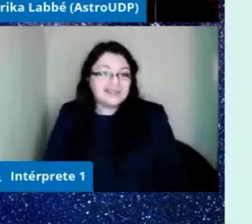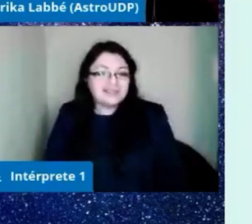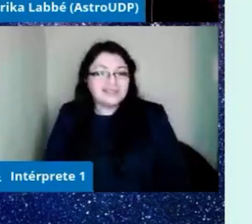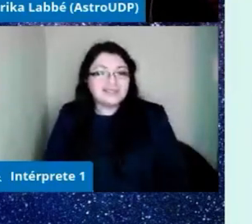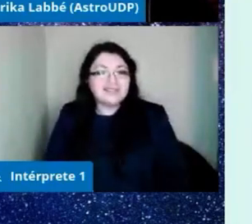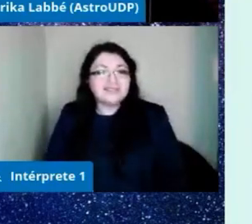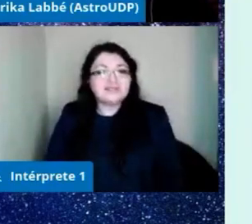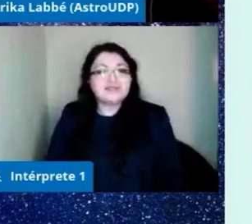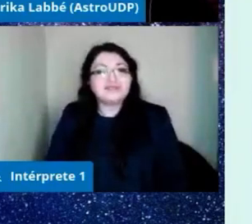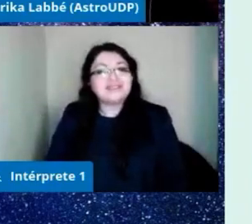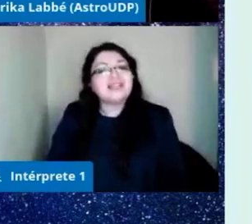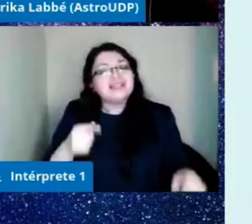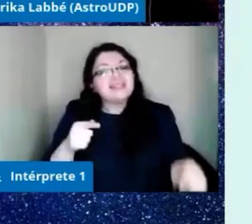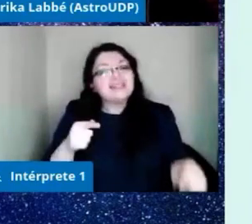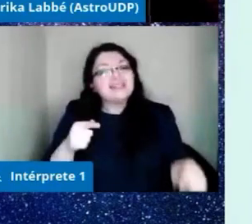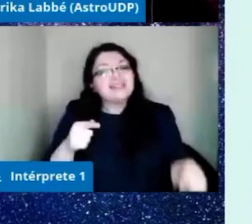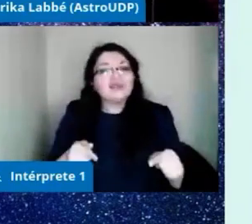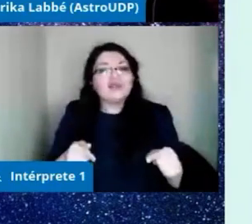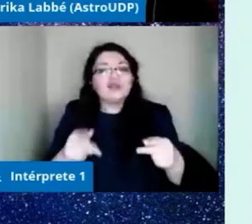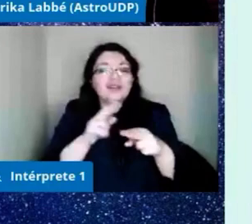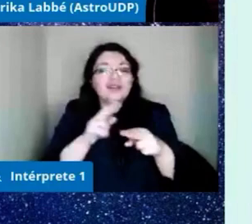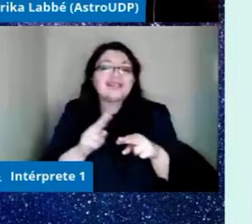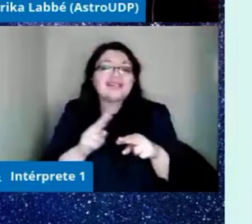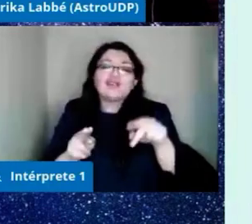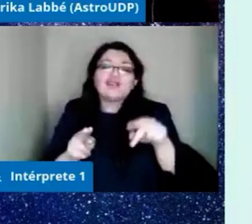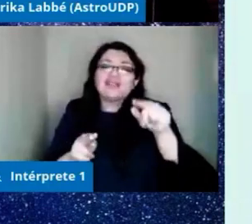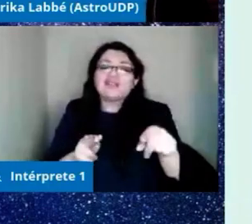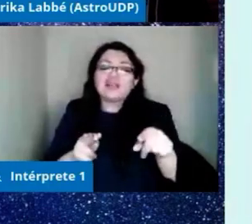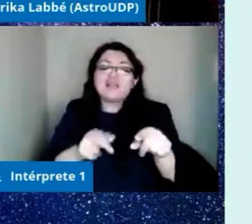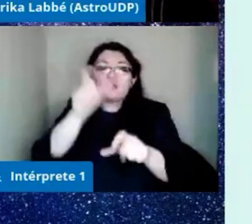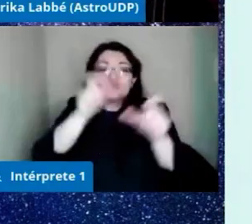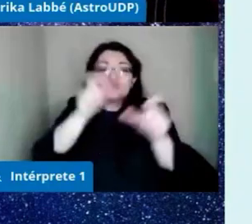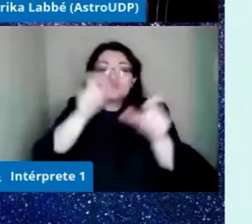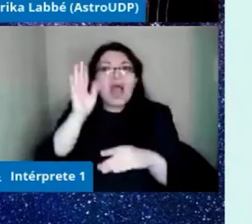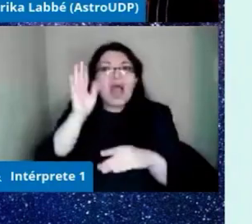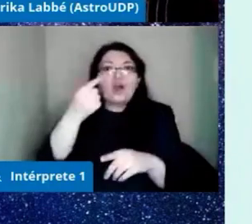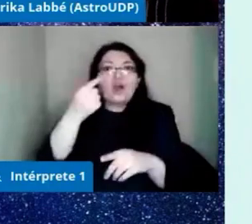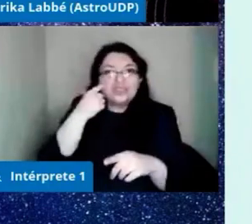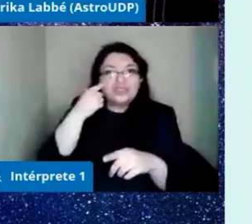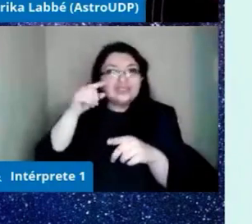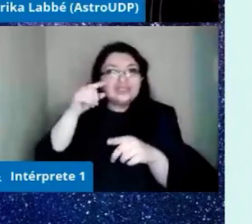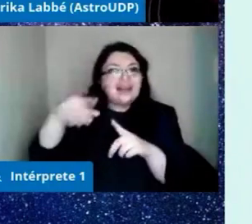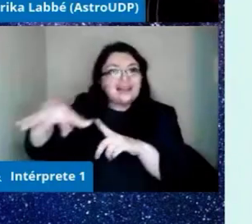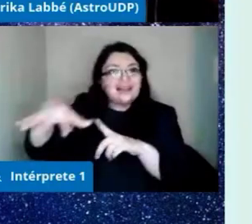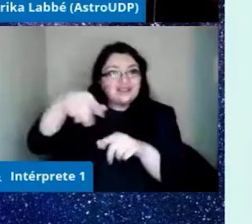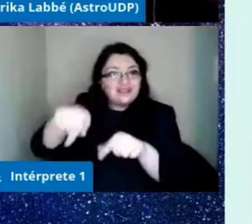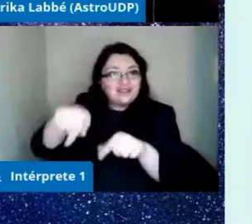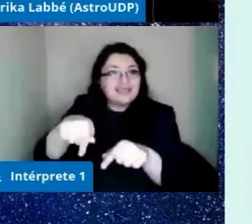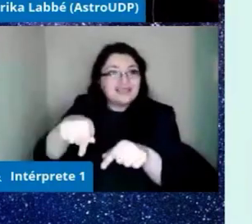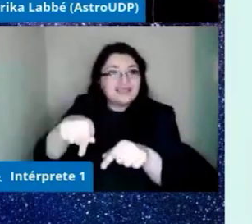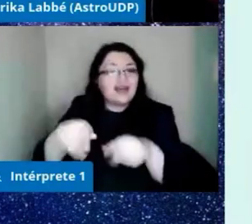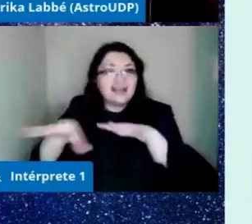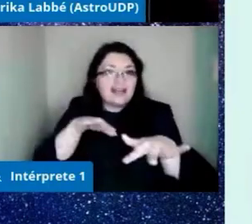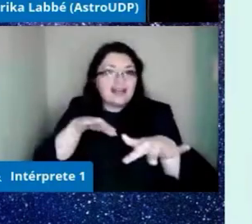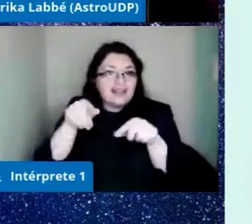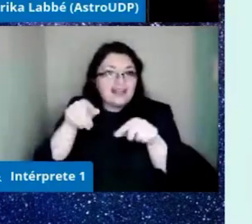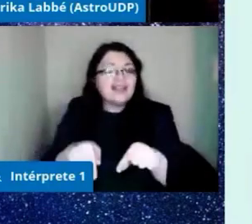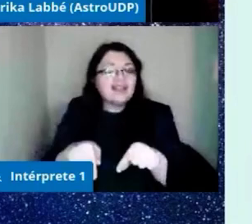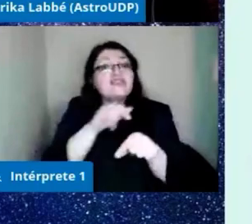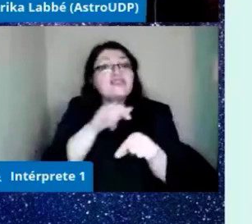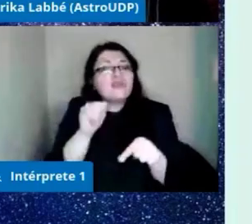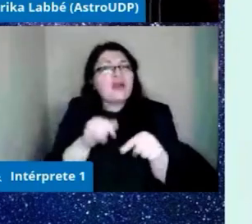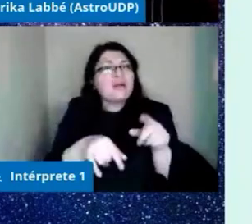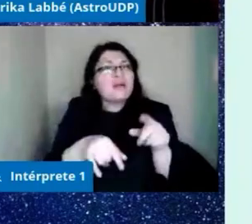les digo, estos golpes mediáticos donde más gente se enteró de esto y tuvimos más personas también interesadas en seguir haciendo este tipo de actividades.